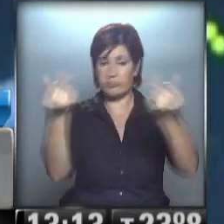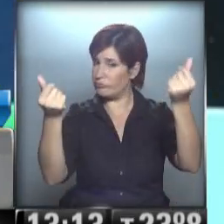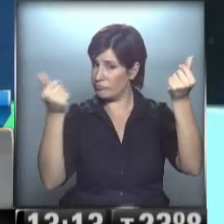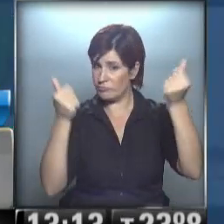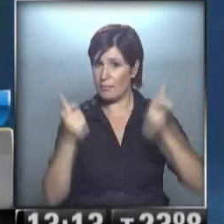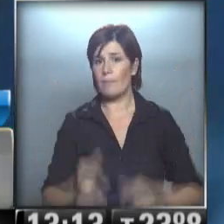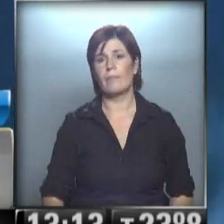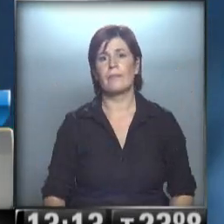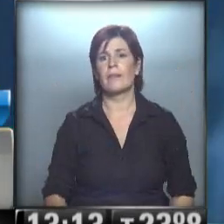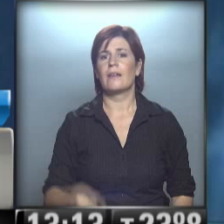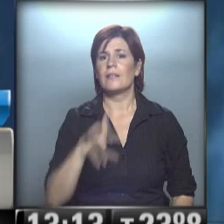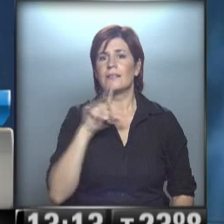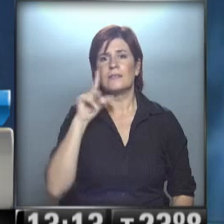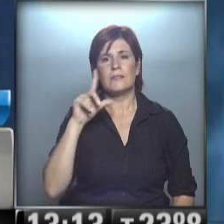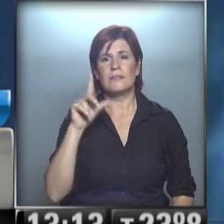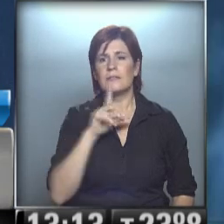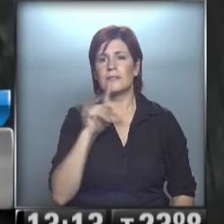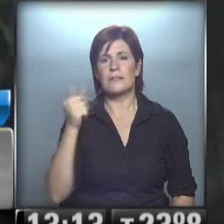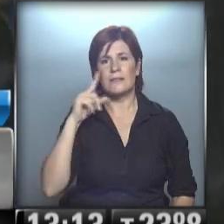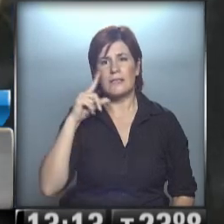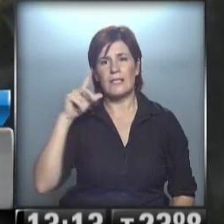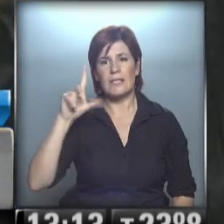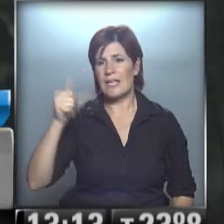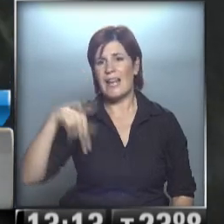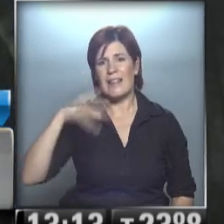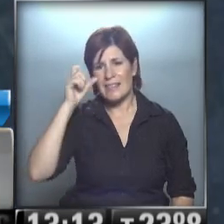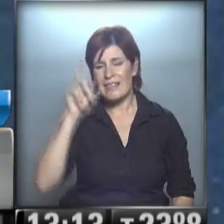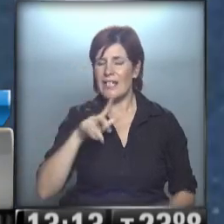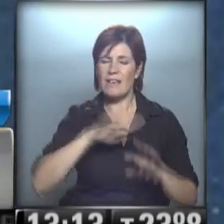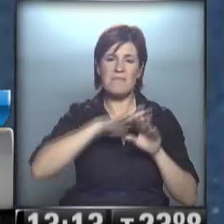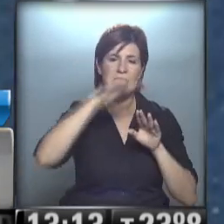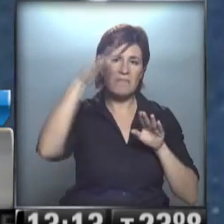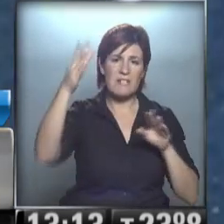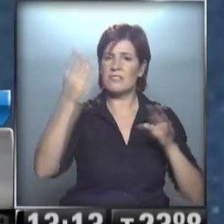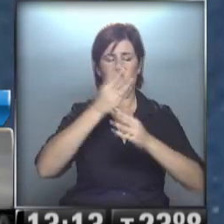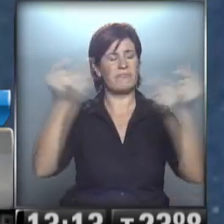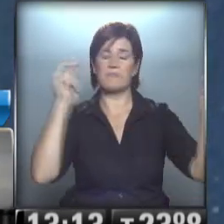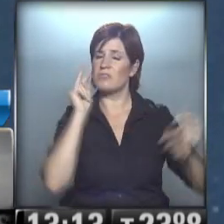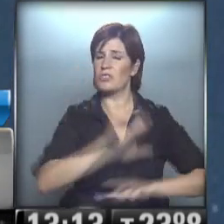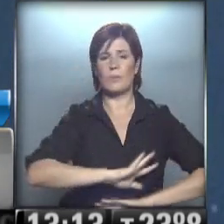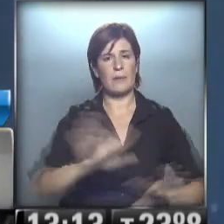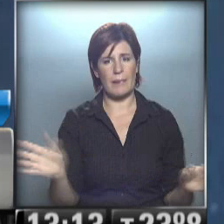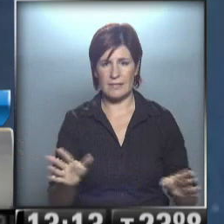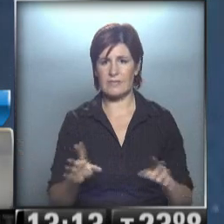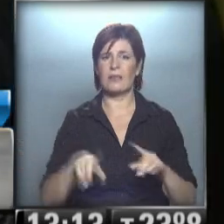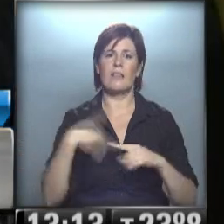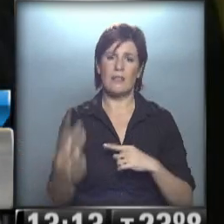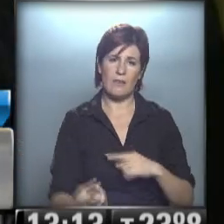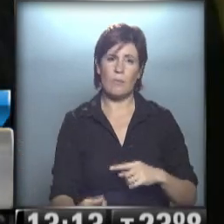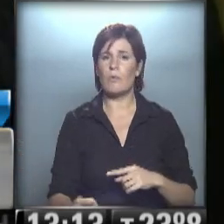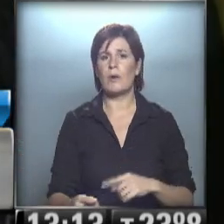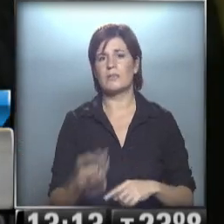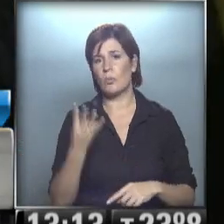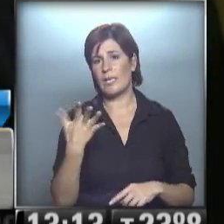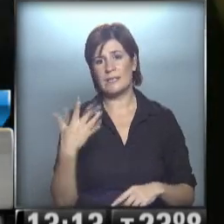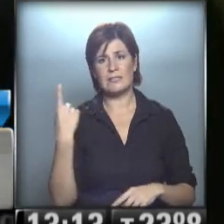tailandés las pantallas dejaron de capturar a este avión y recién se detectó la señal de un objeto no identificado 45 minutos